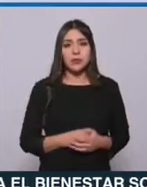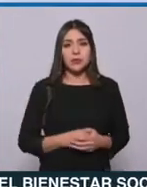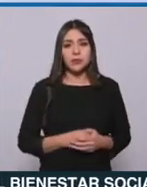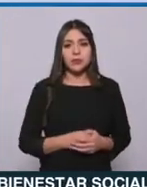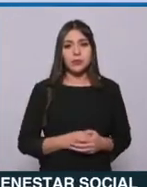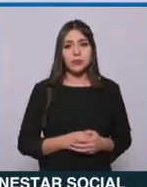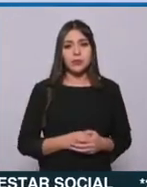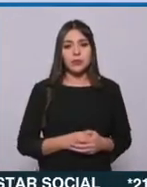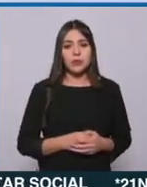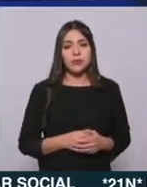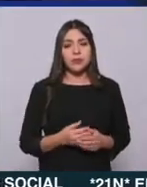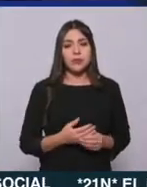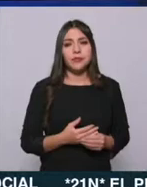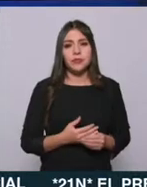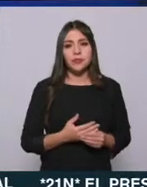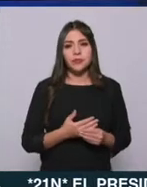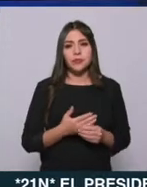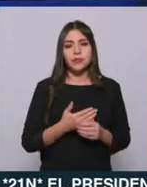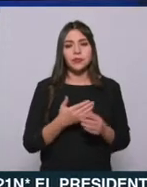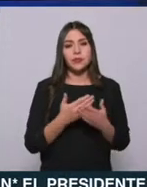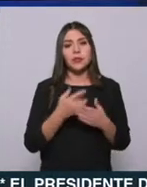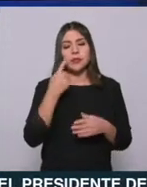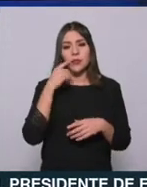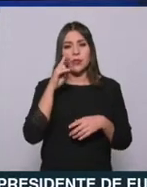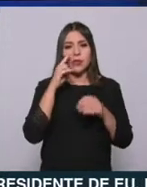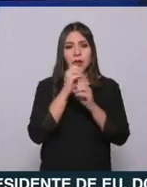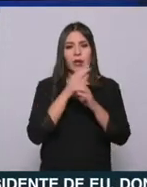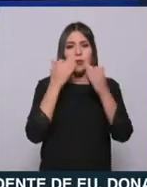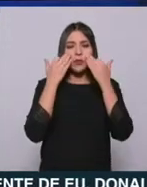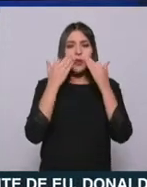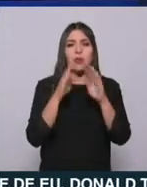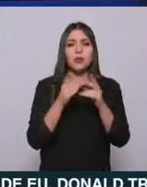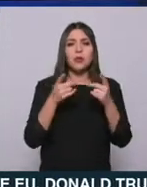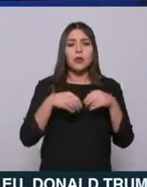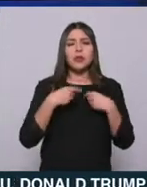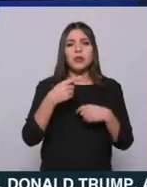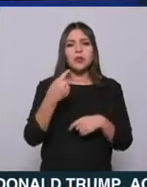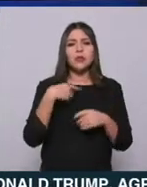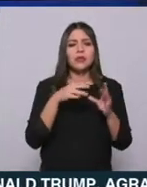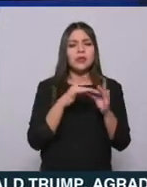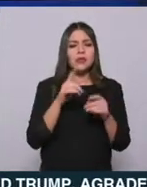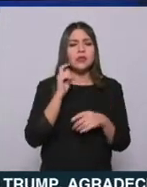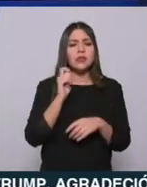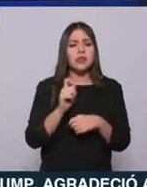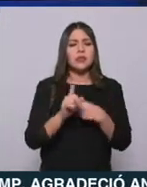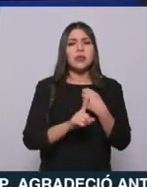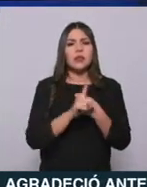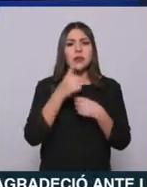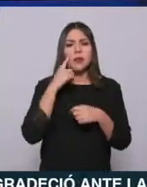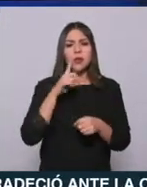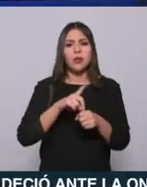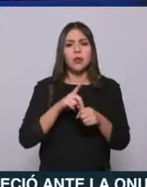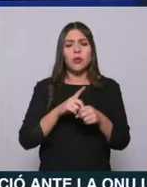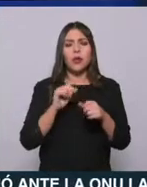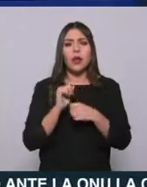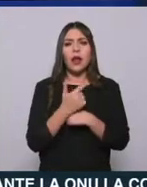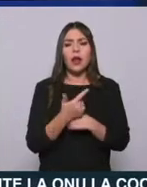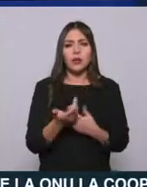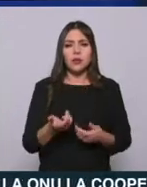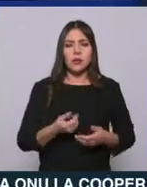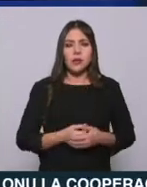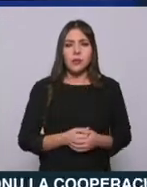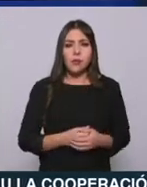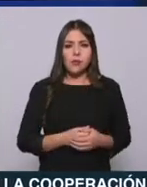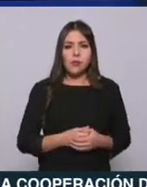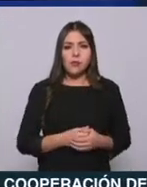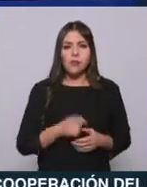para transparentar este proceso que da vida, díganos, ¿cuáles son las implicaciones de una donación? Perfecto. Las